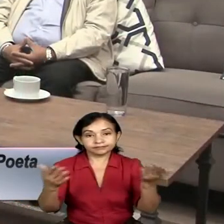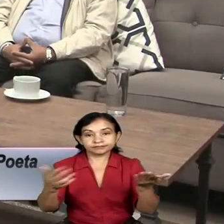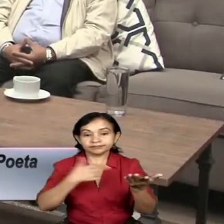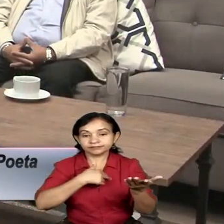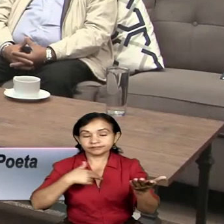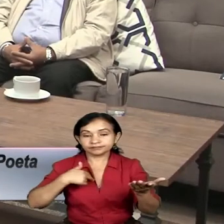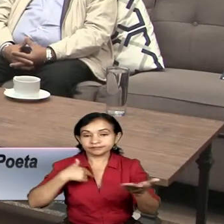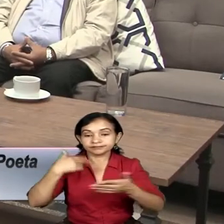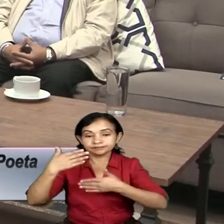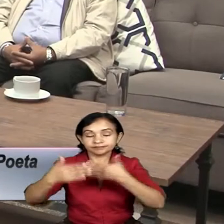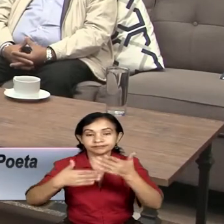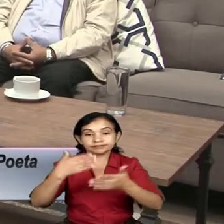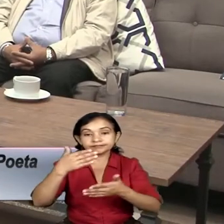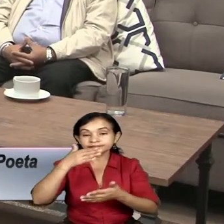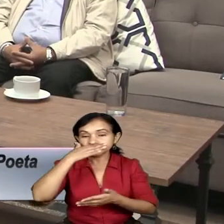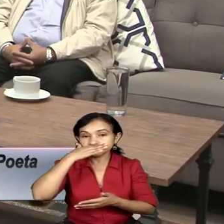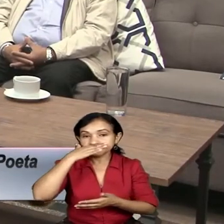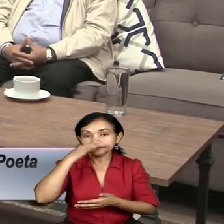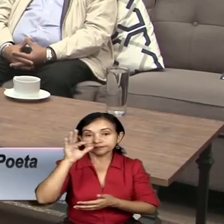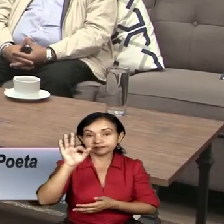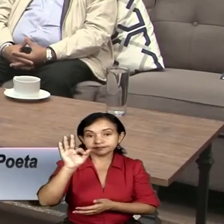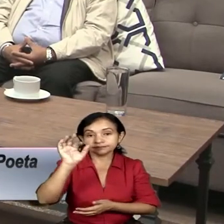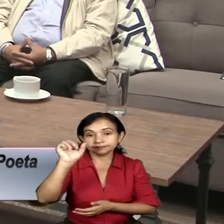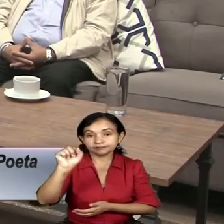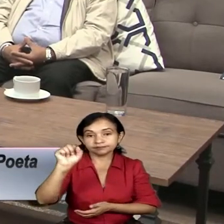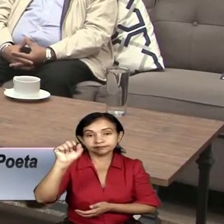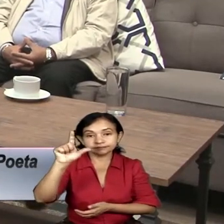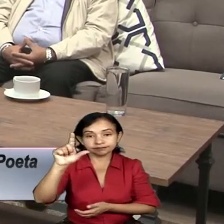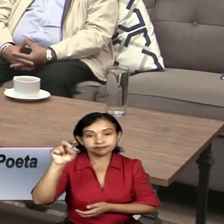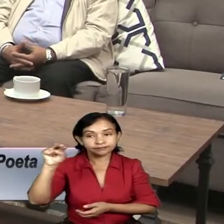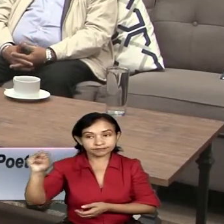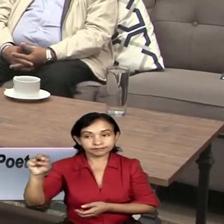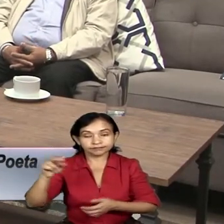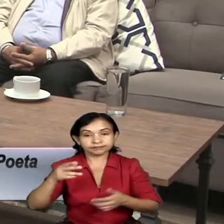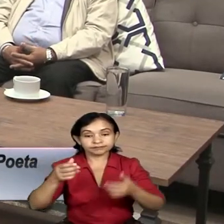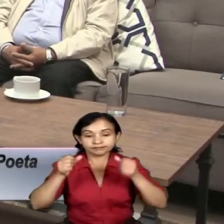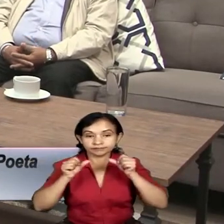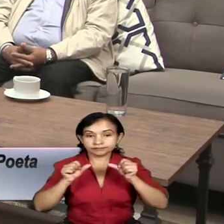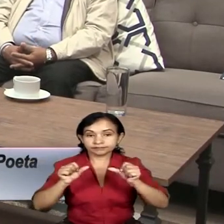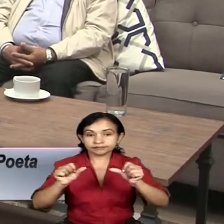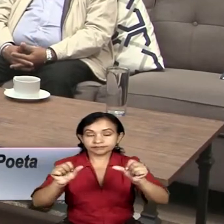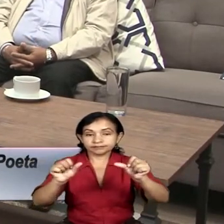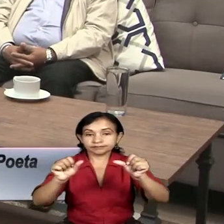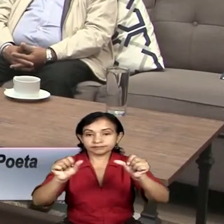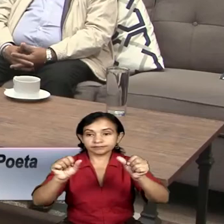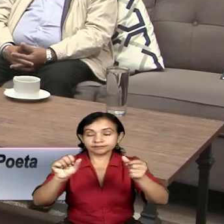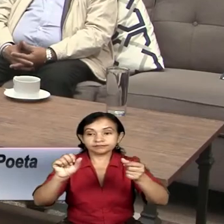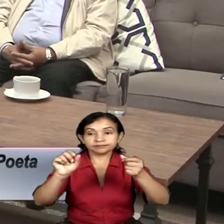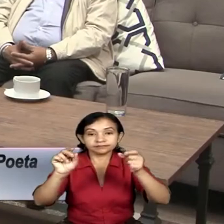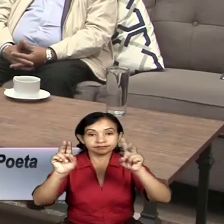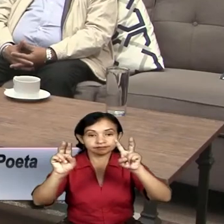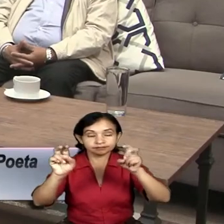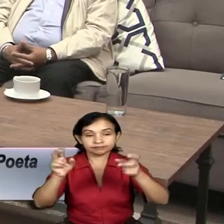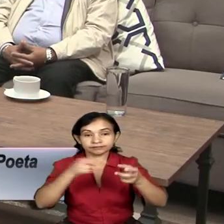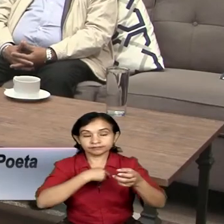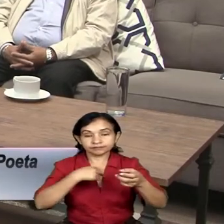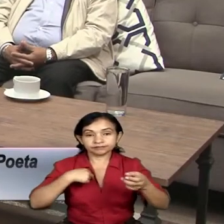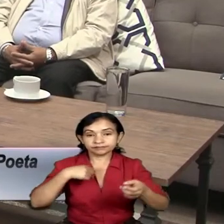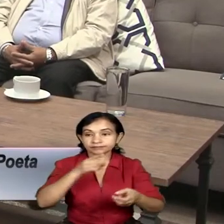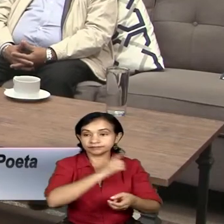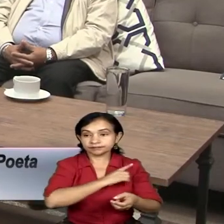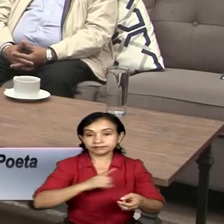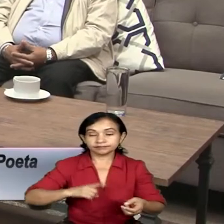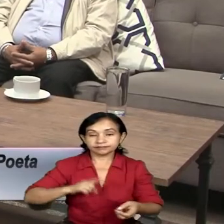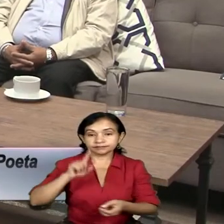venido haciendo el Frente Sandinista en su historia. Y precisamente, continuando con eso del rescate y el contexto, diputado,